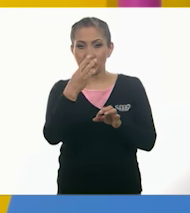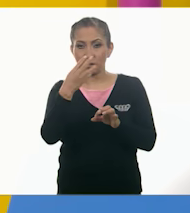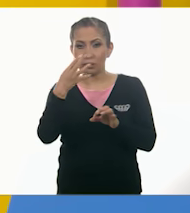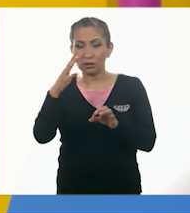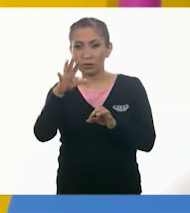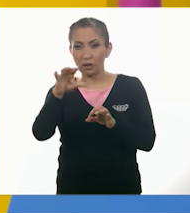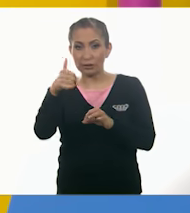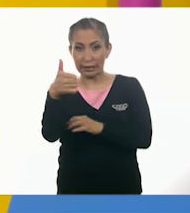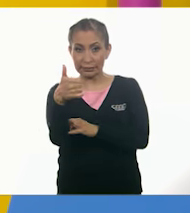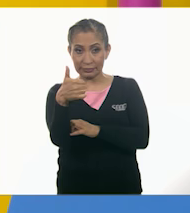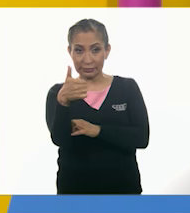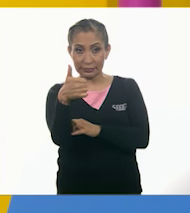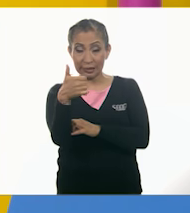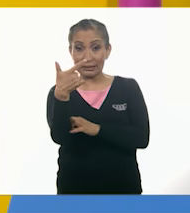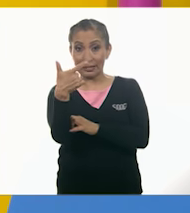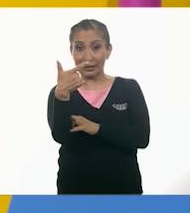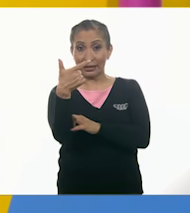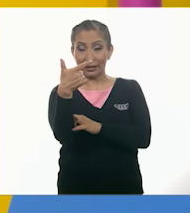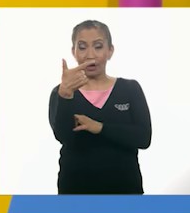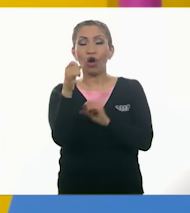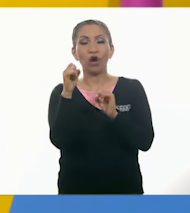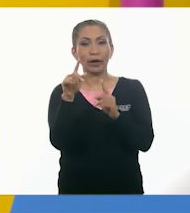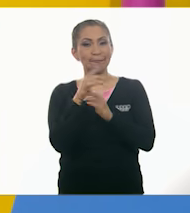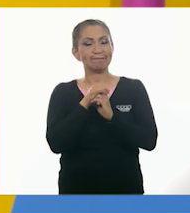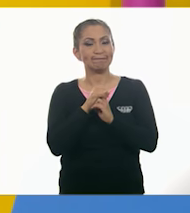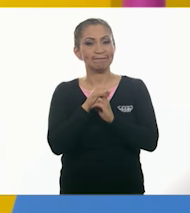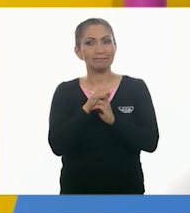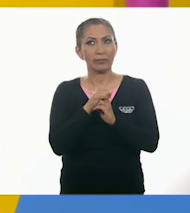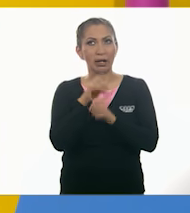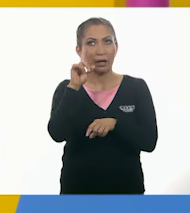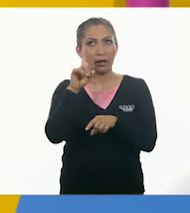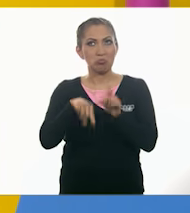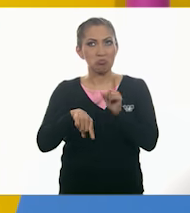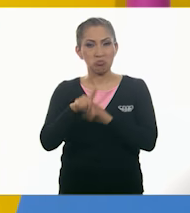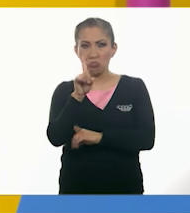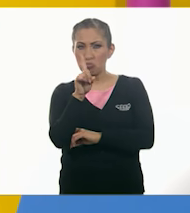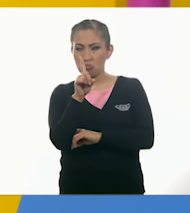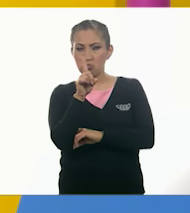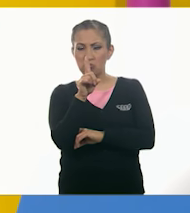4, 5, 6, 7. Ok. Y si restamos 1,